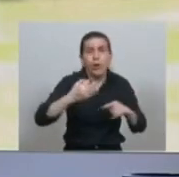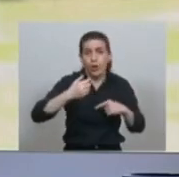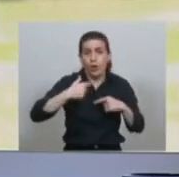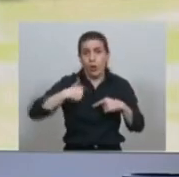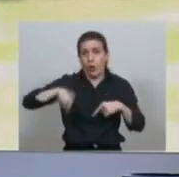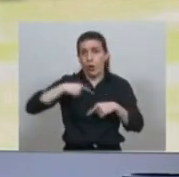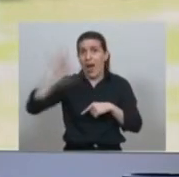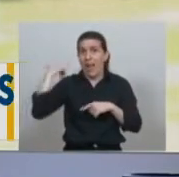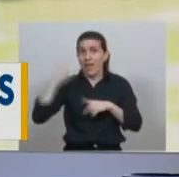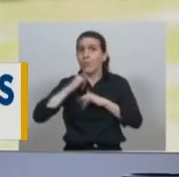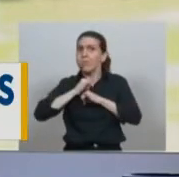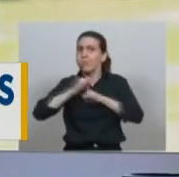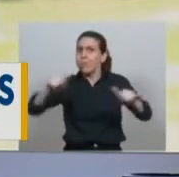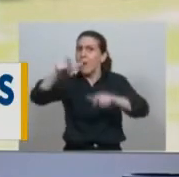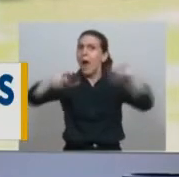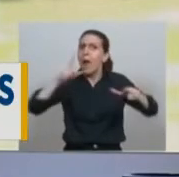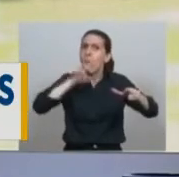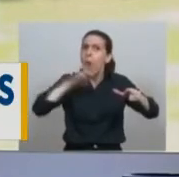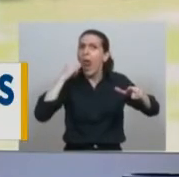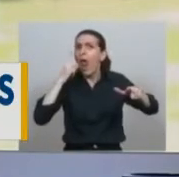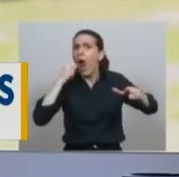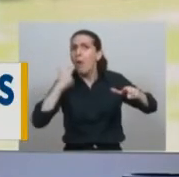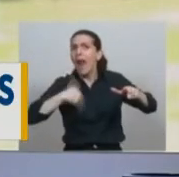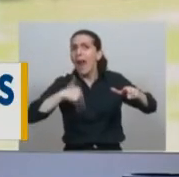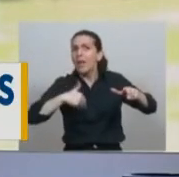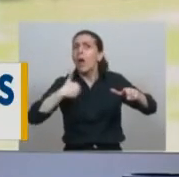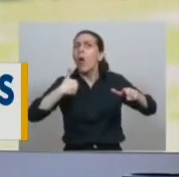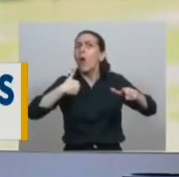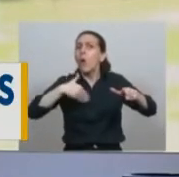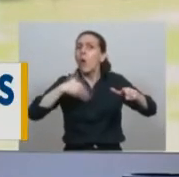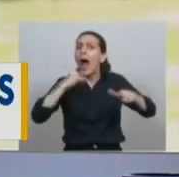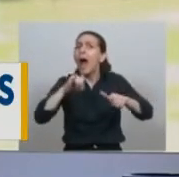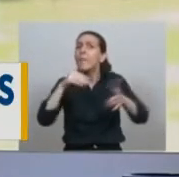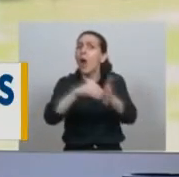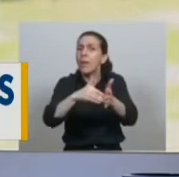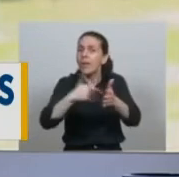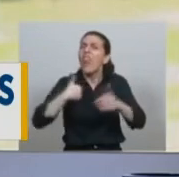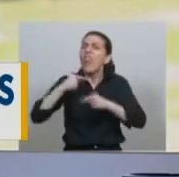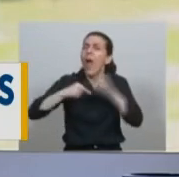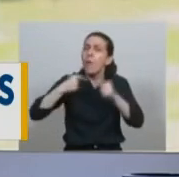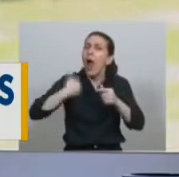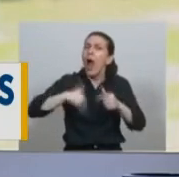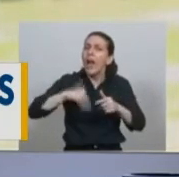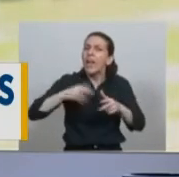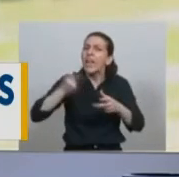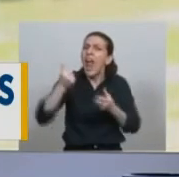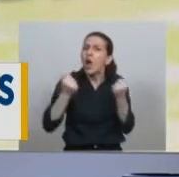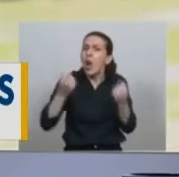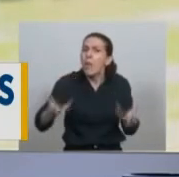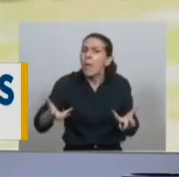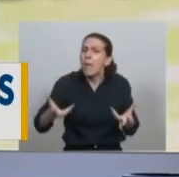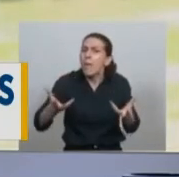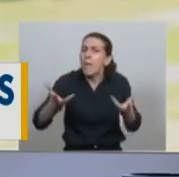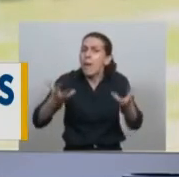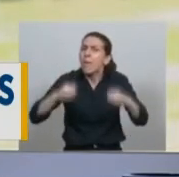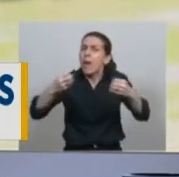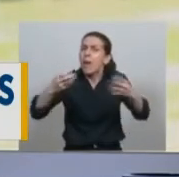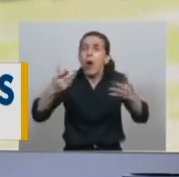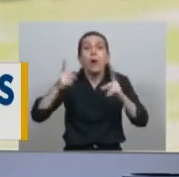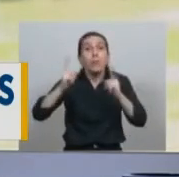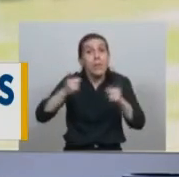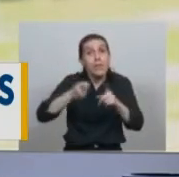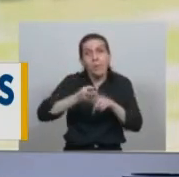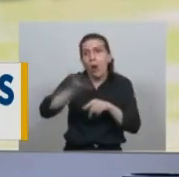poner poco a poco al país de pie. Y que la deuda, que era un enorme condicionante que